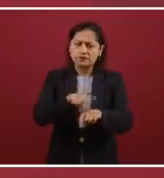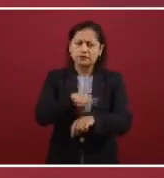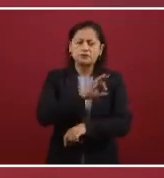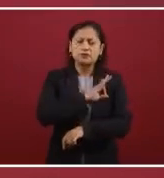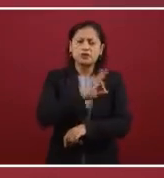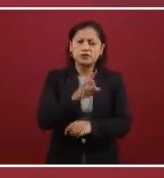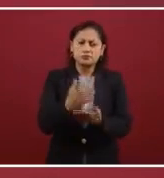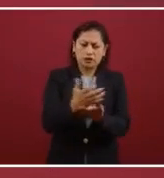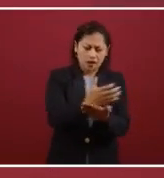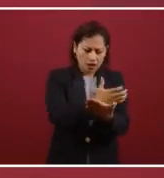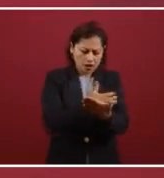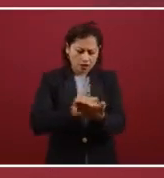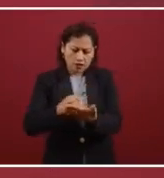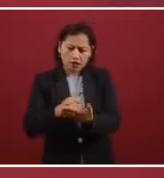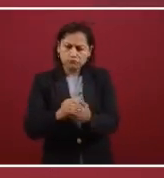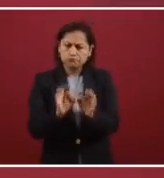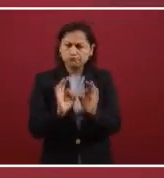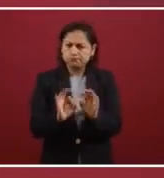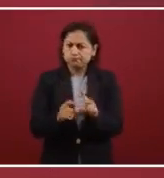razonables,